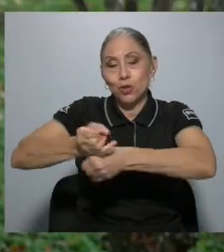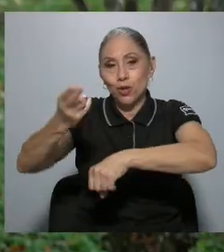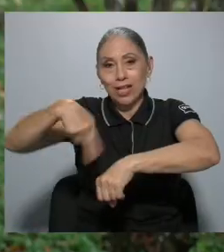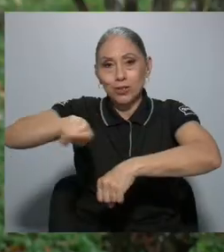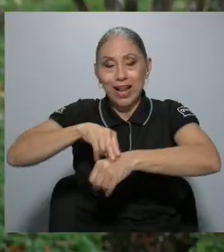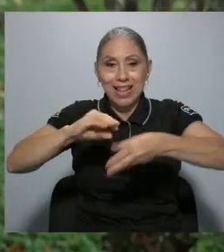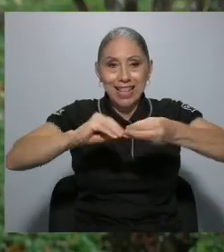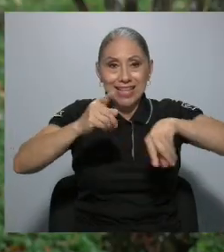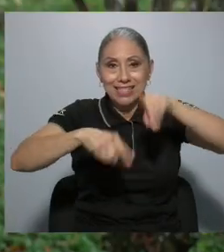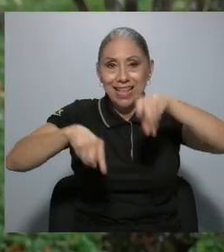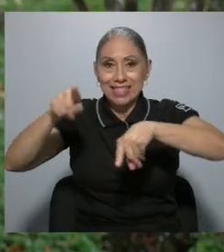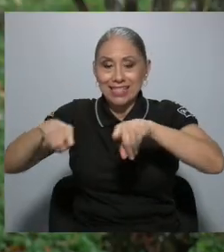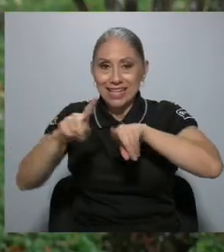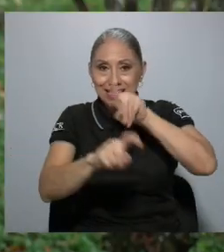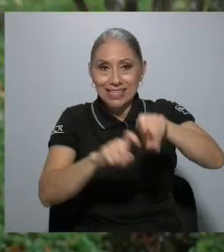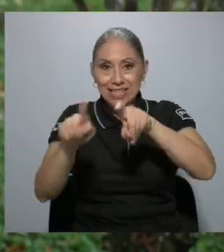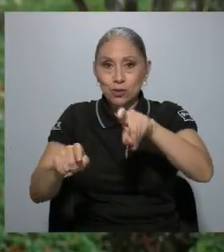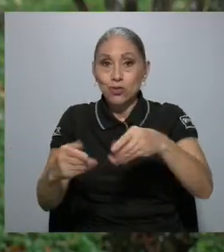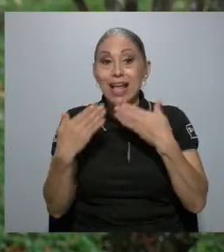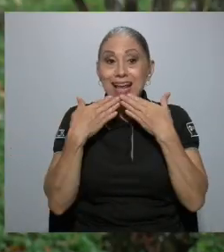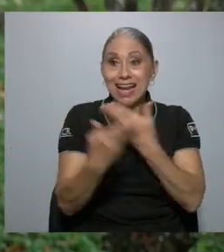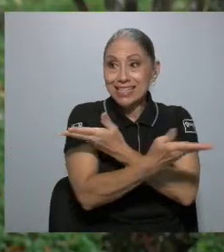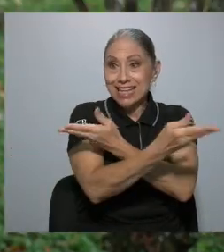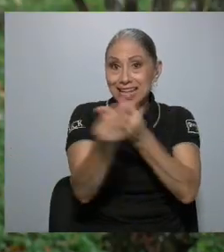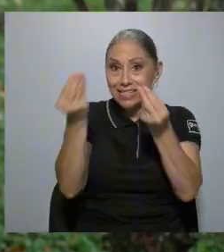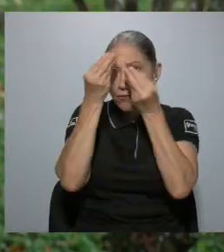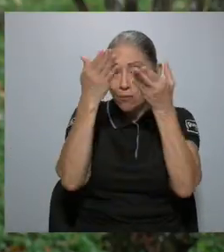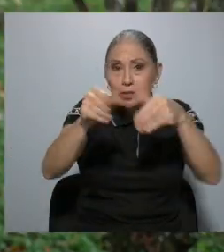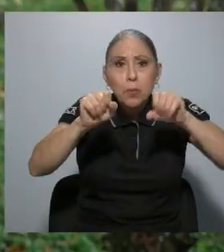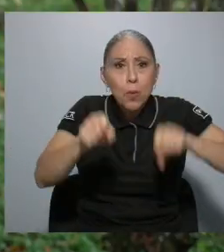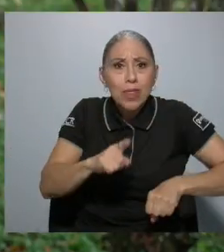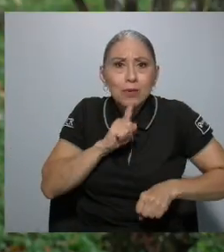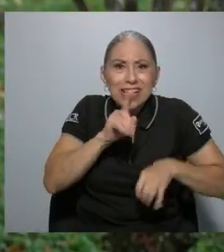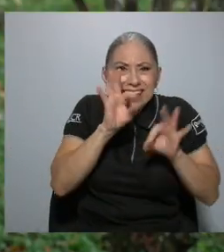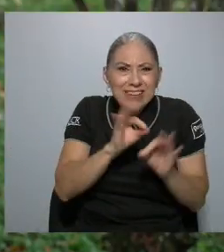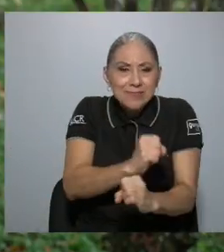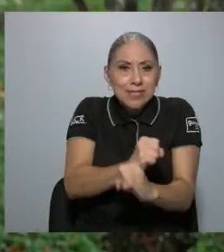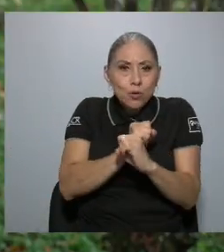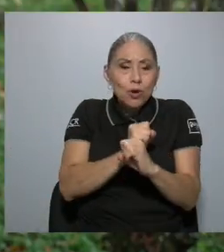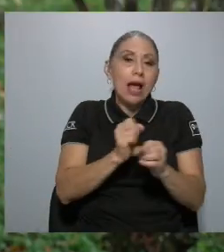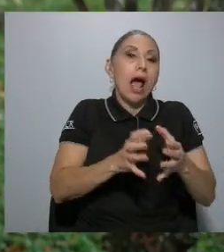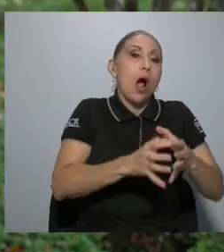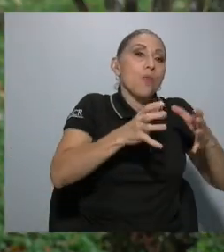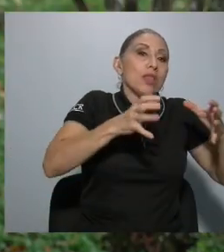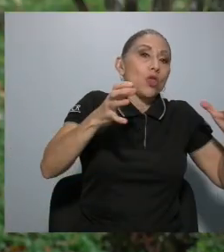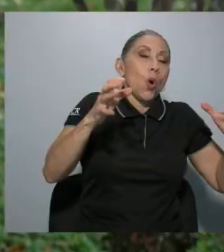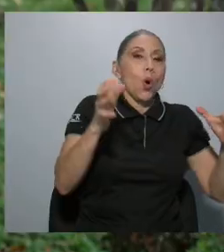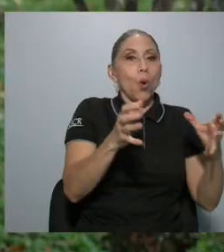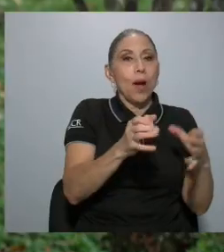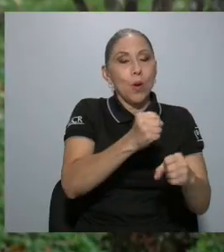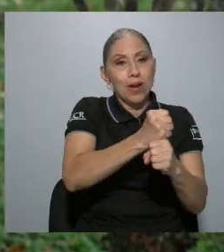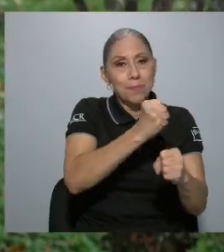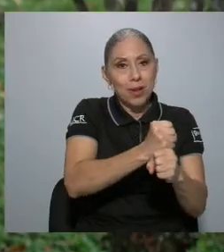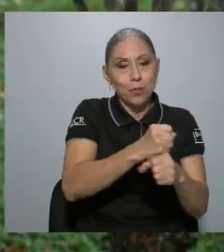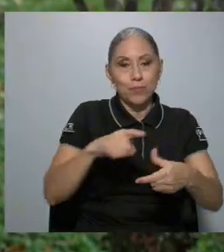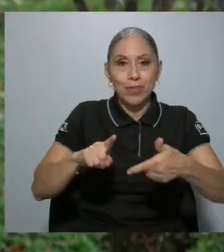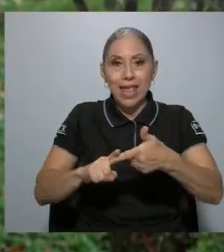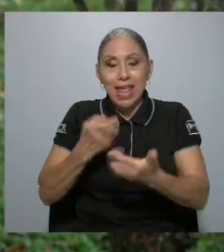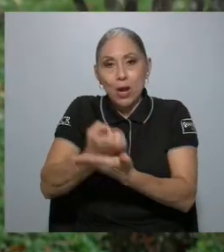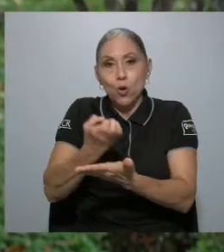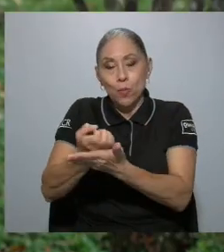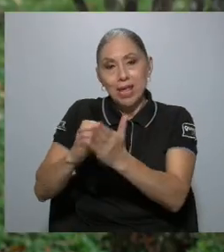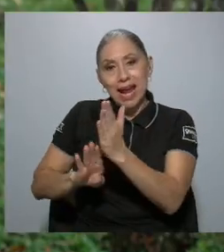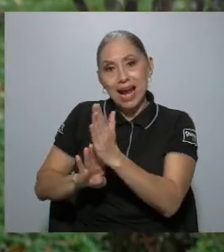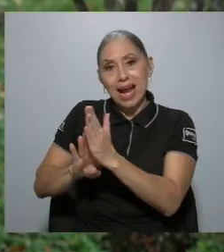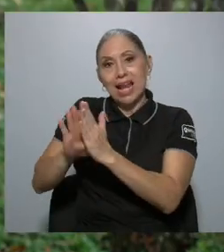Censos. Gracias a esos datos podemos decir a ciencia cierta que aumentó o que bajó el empleo, que la